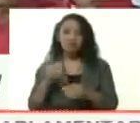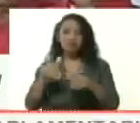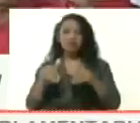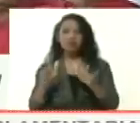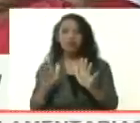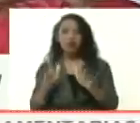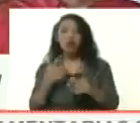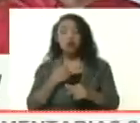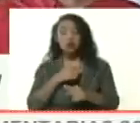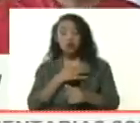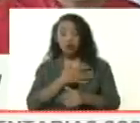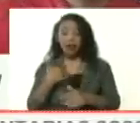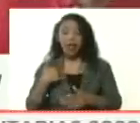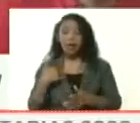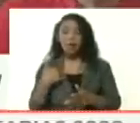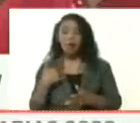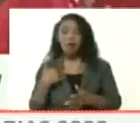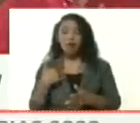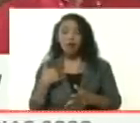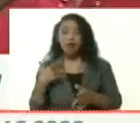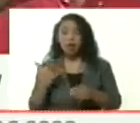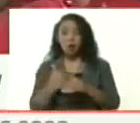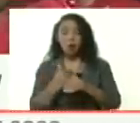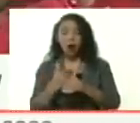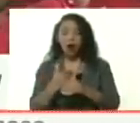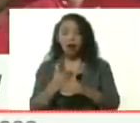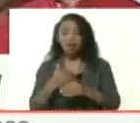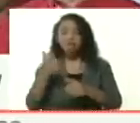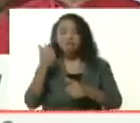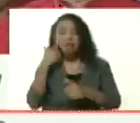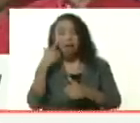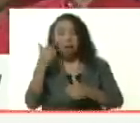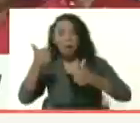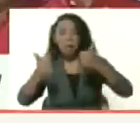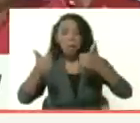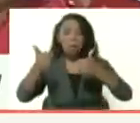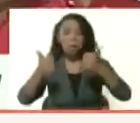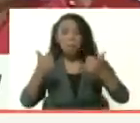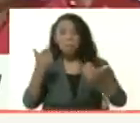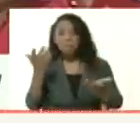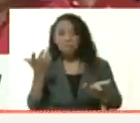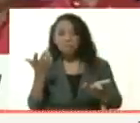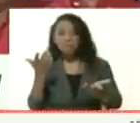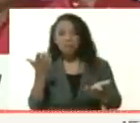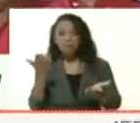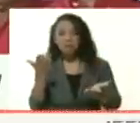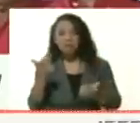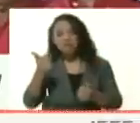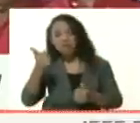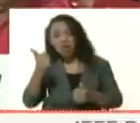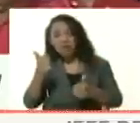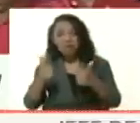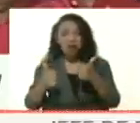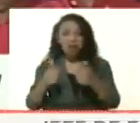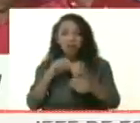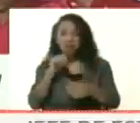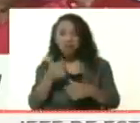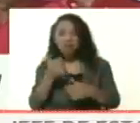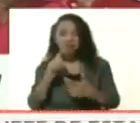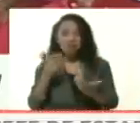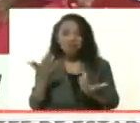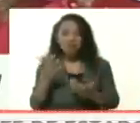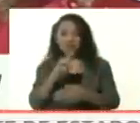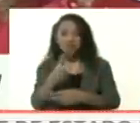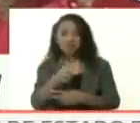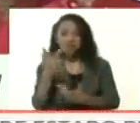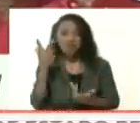Nosotros queremos medirnos. Así ellos estén engañando a su gente, que no es, no sé por qué lo hacen, pues. Porque ahí es